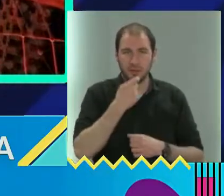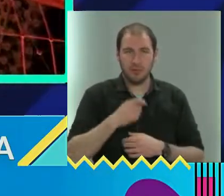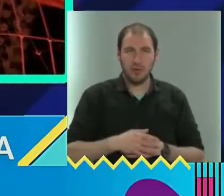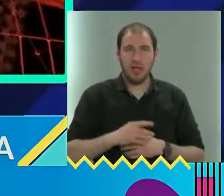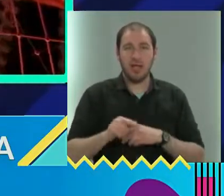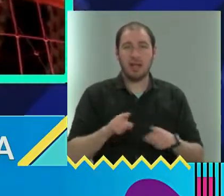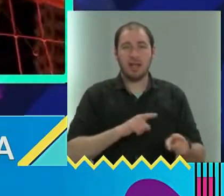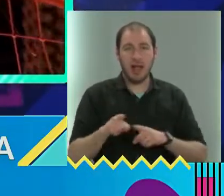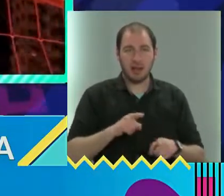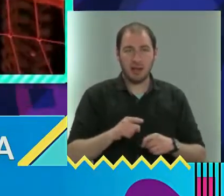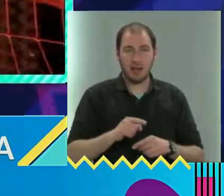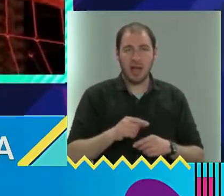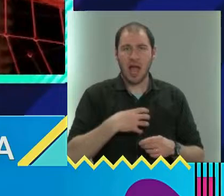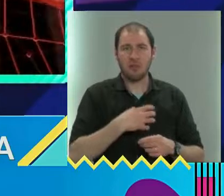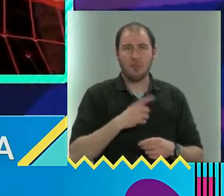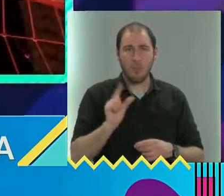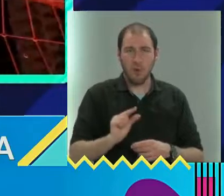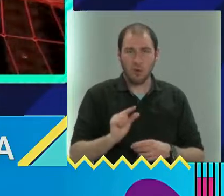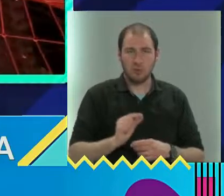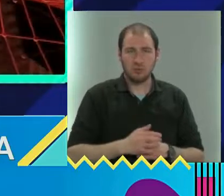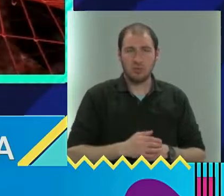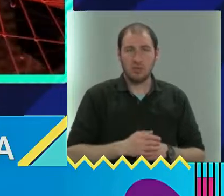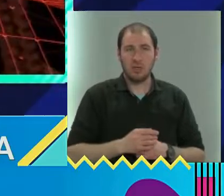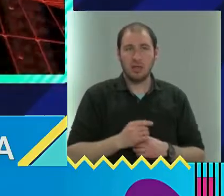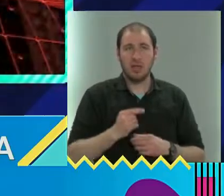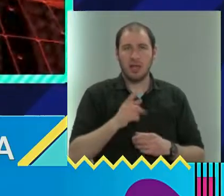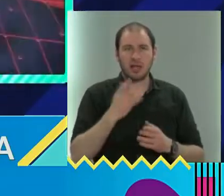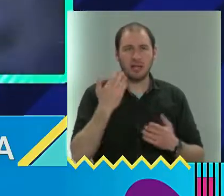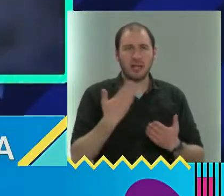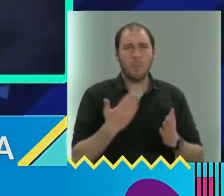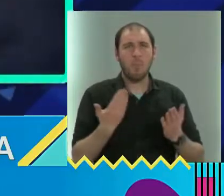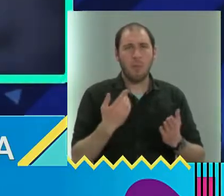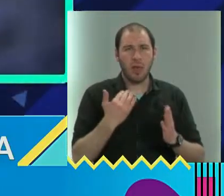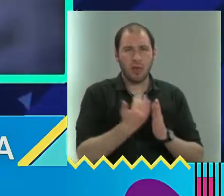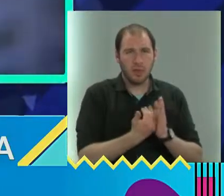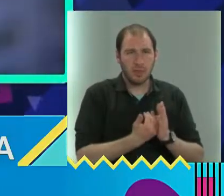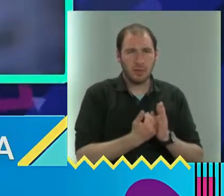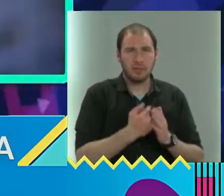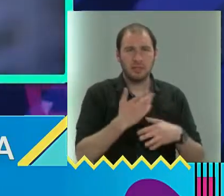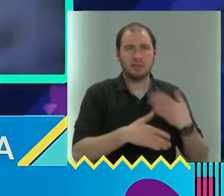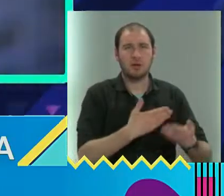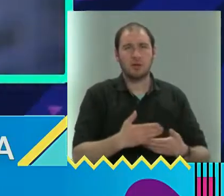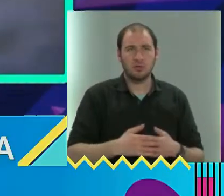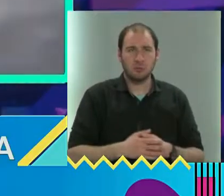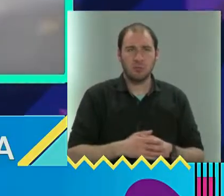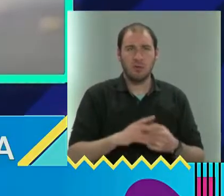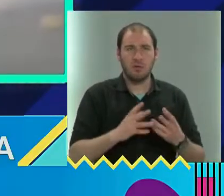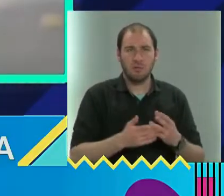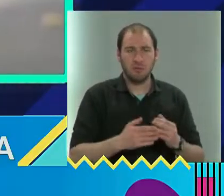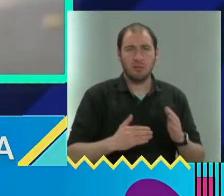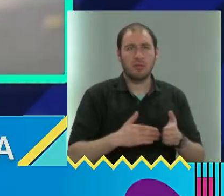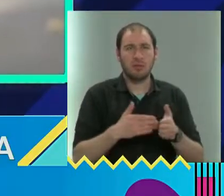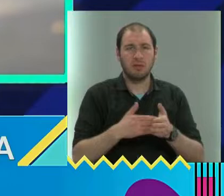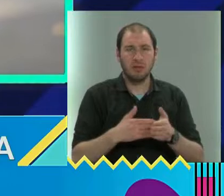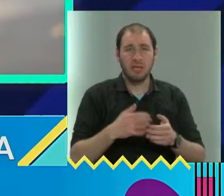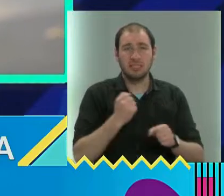una carrera que tiene muy pocos alumnos, hay una capacidad que va a poder desarrollar de una manera muy limitada,